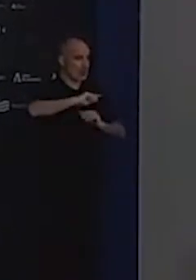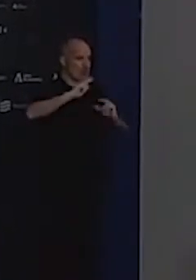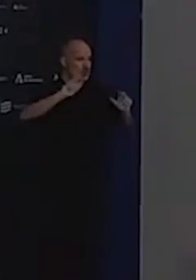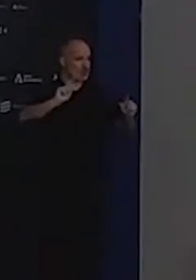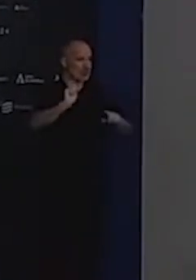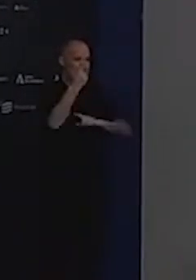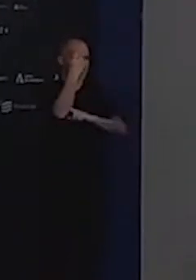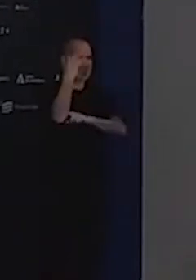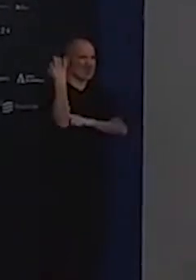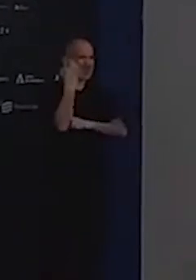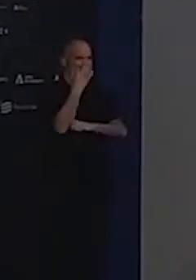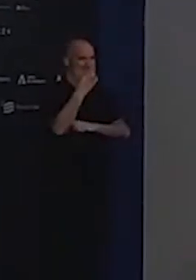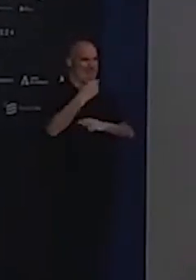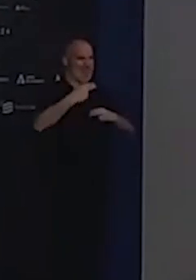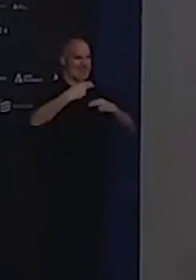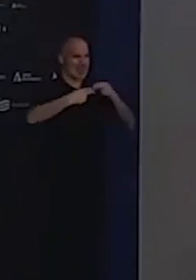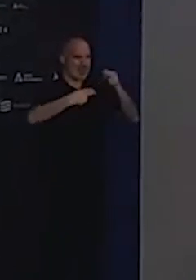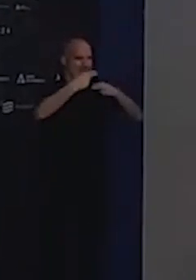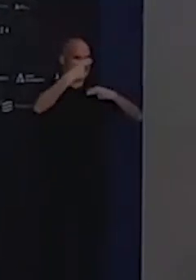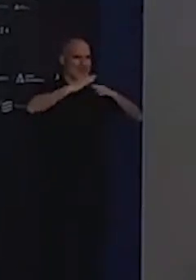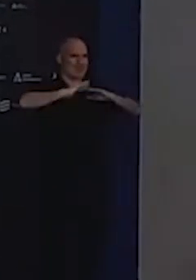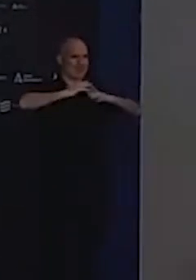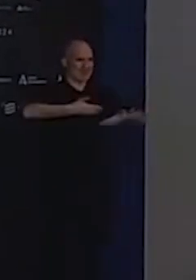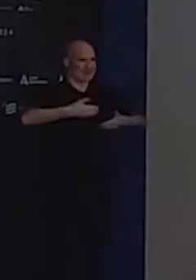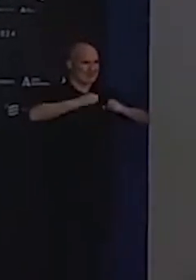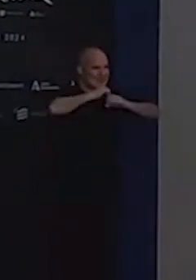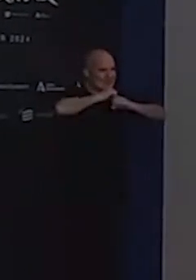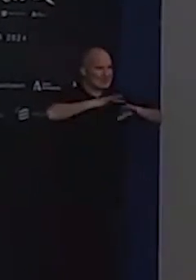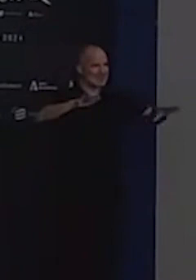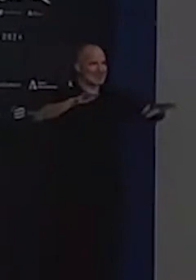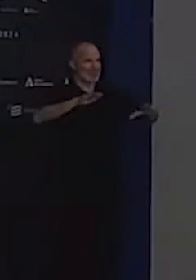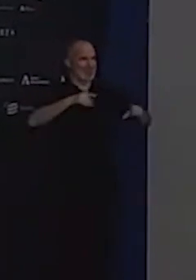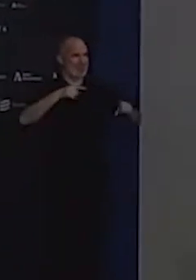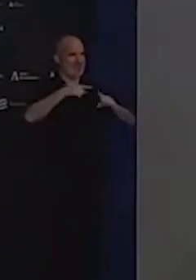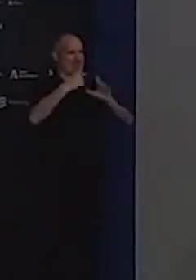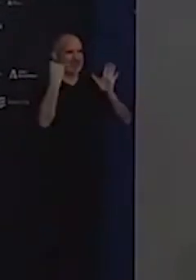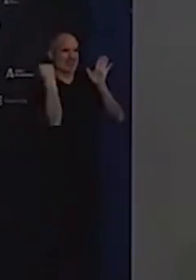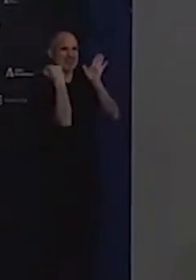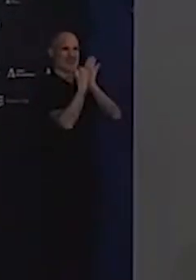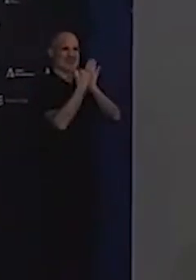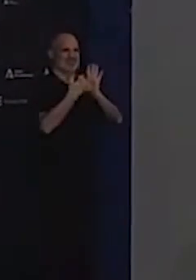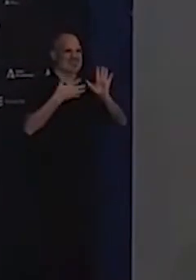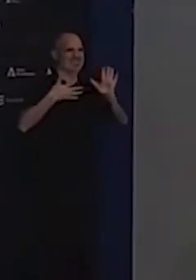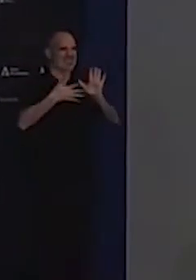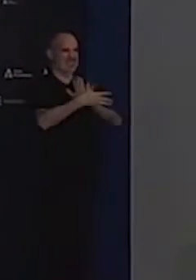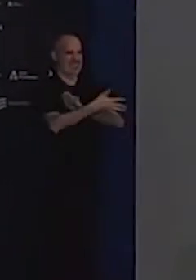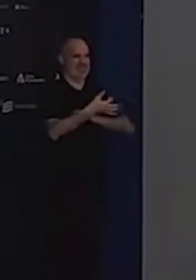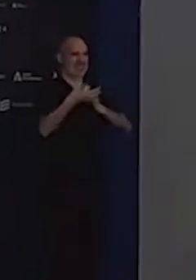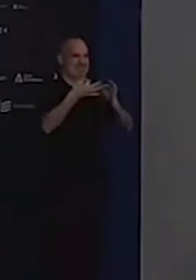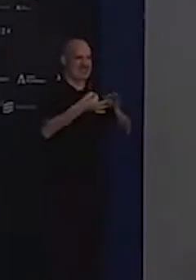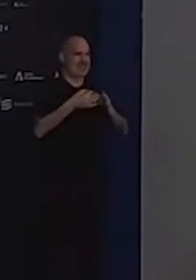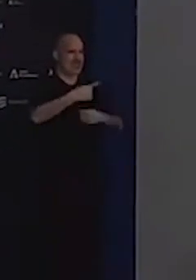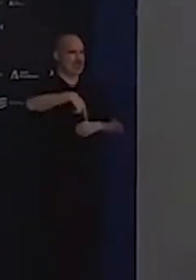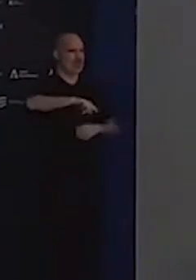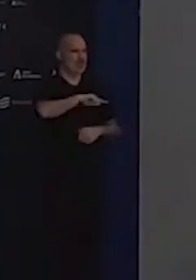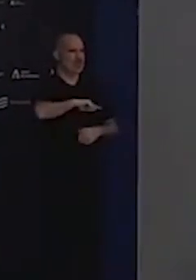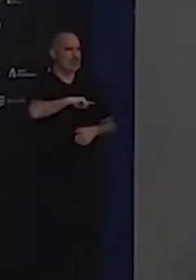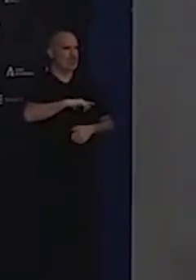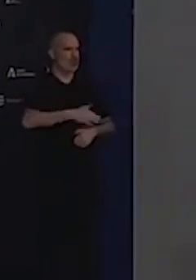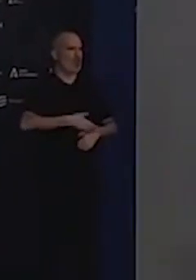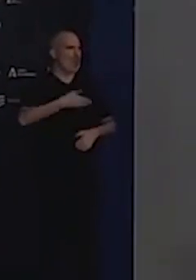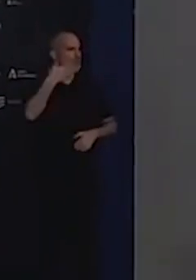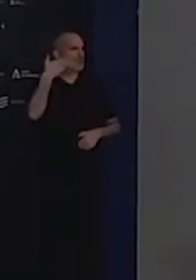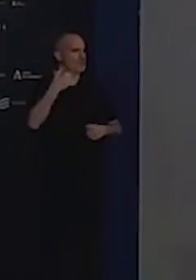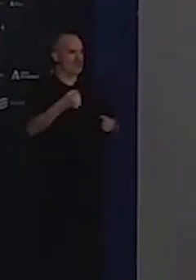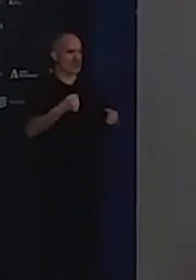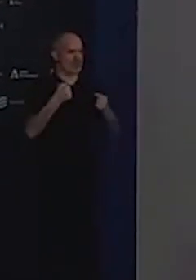Jaén traspase fronteras y nos conozca. Un distintivo que llevará siempre nuestra gran feria, de la que nos sentimos